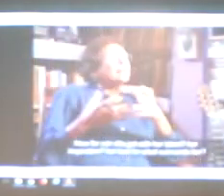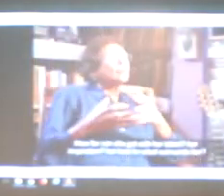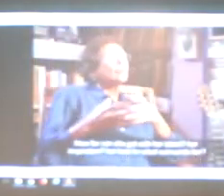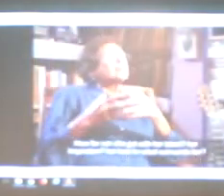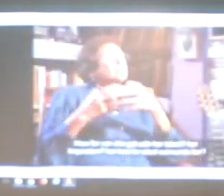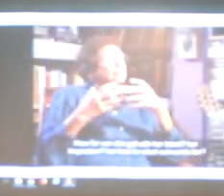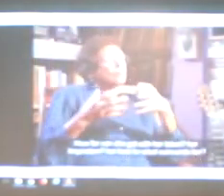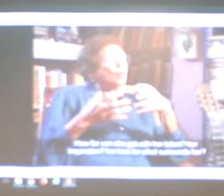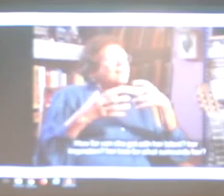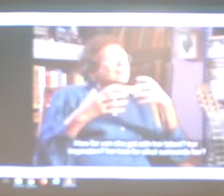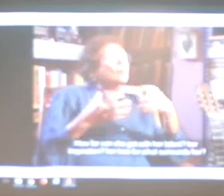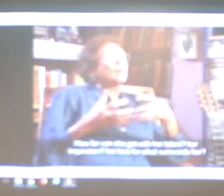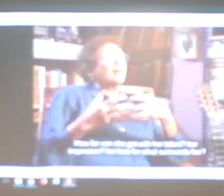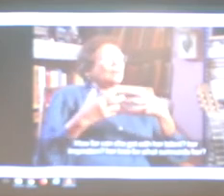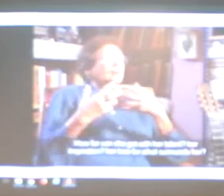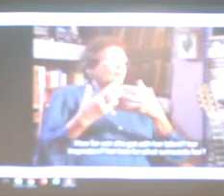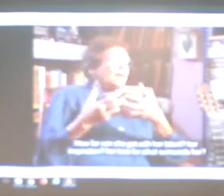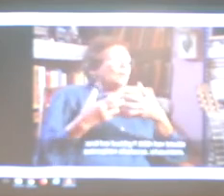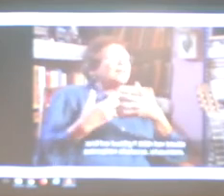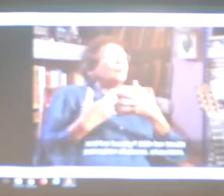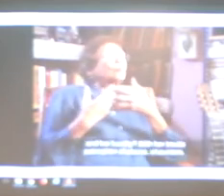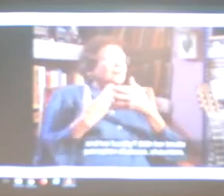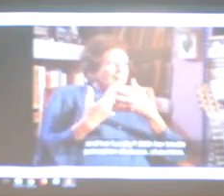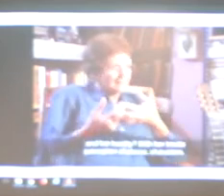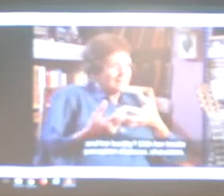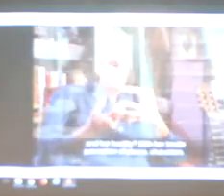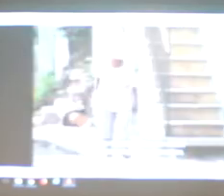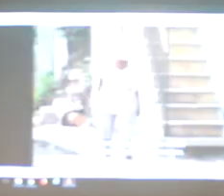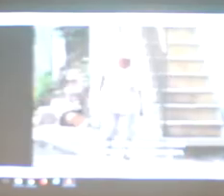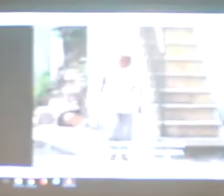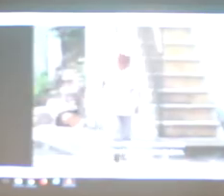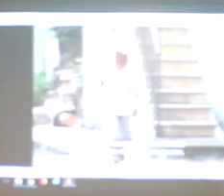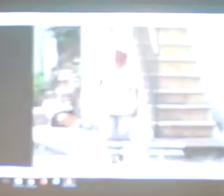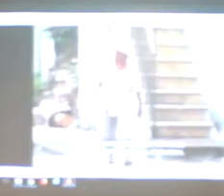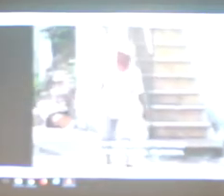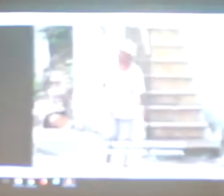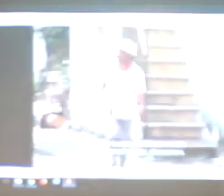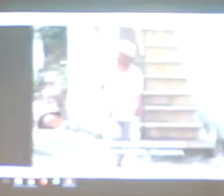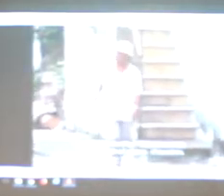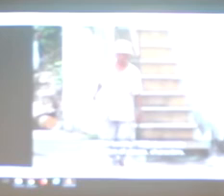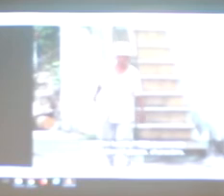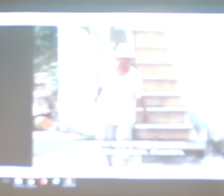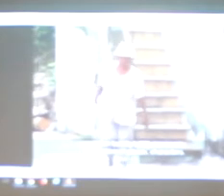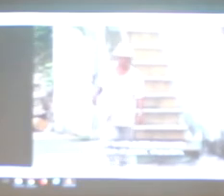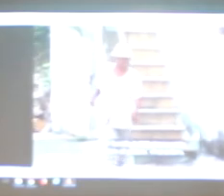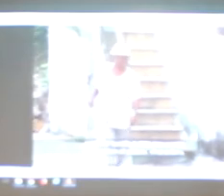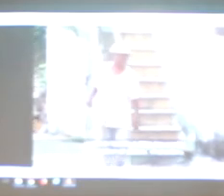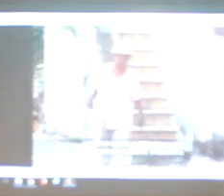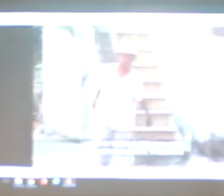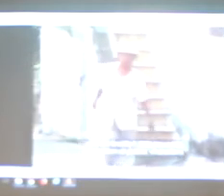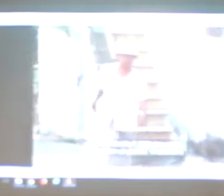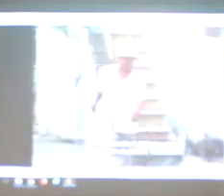ese talento, con esa inspiración, con ese amor a lo que le rodea, con esa lucidez, esa percepción que ella tiene de los sitios, de